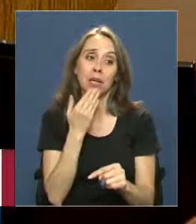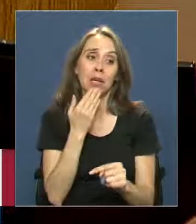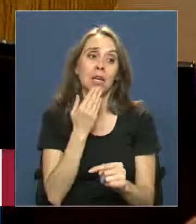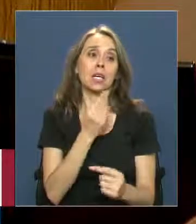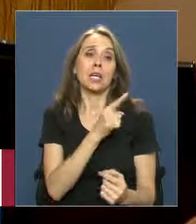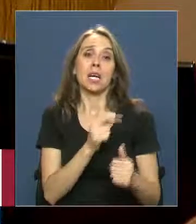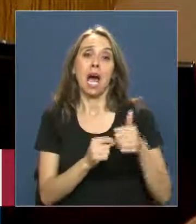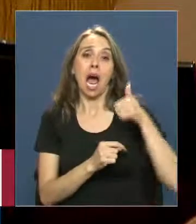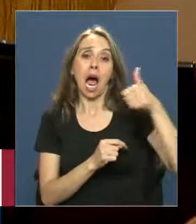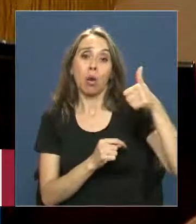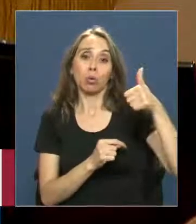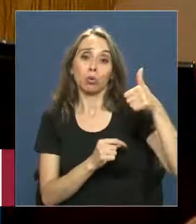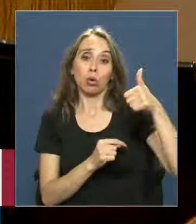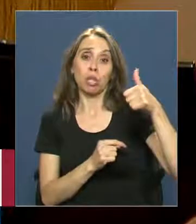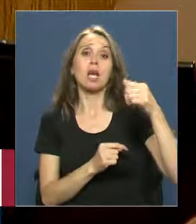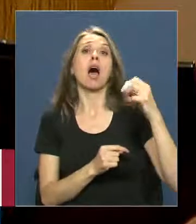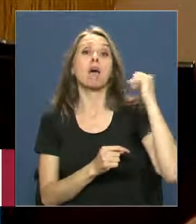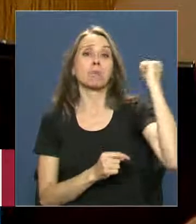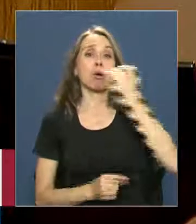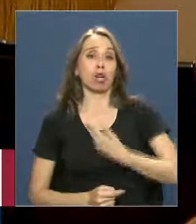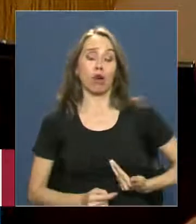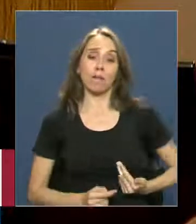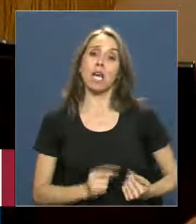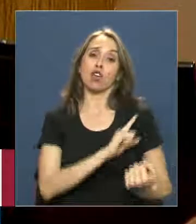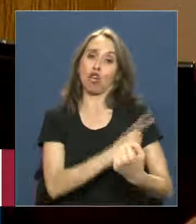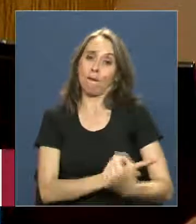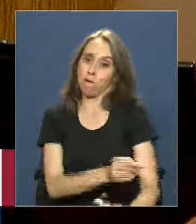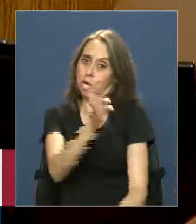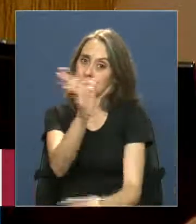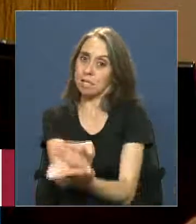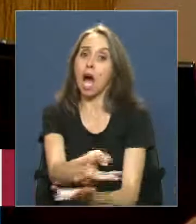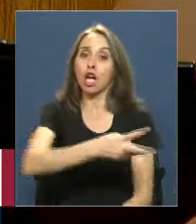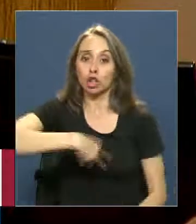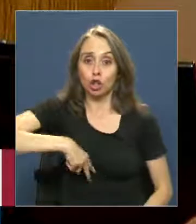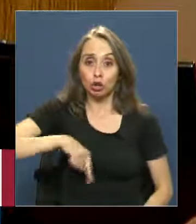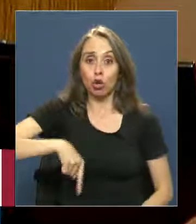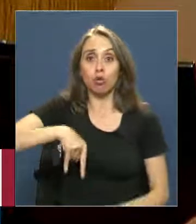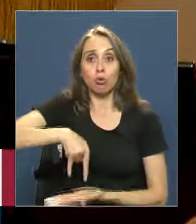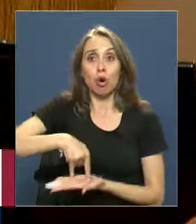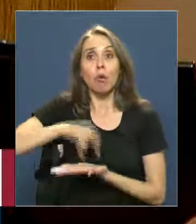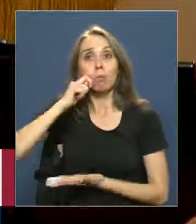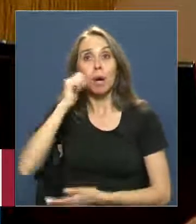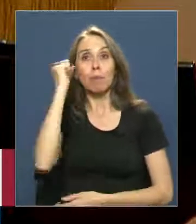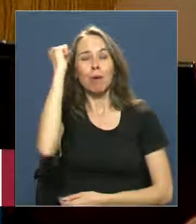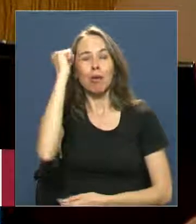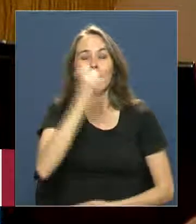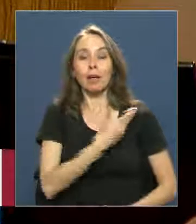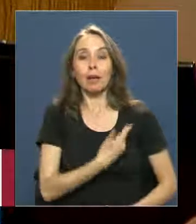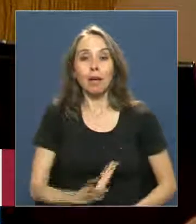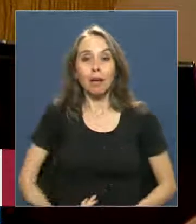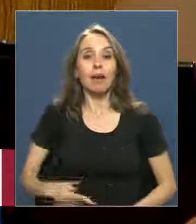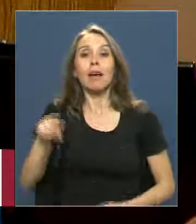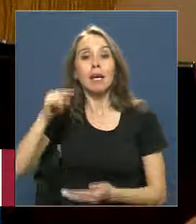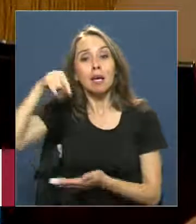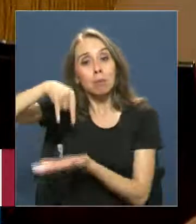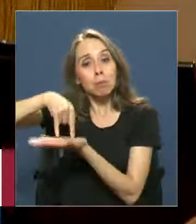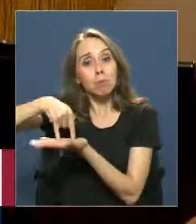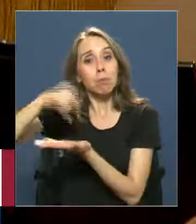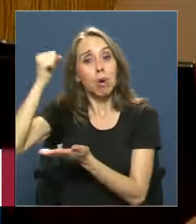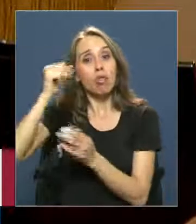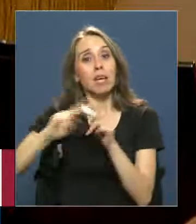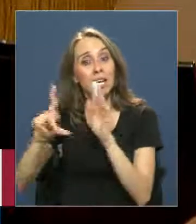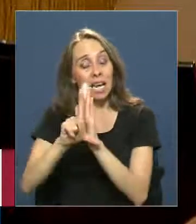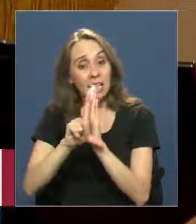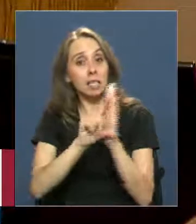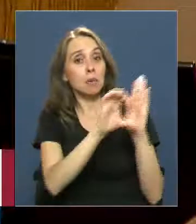la autoridad del Poder Ejecutivo. Nosotros tenemos que hacer la pega aquí en el Poder Legislativo con los elementos que tenemos y lo que nos dicta